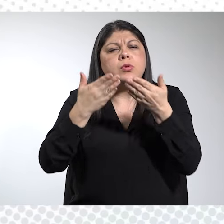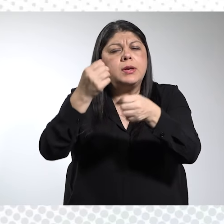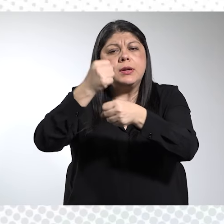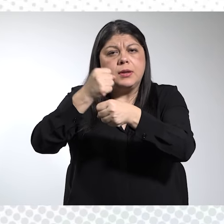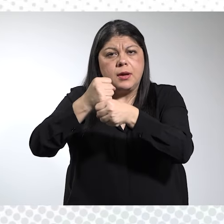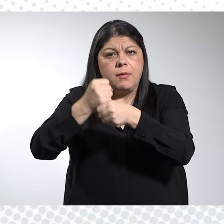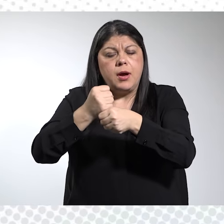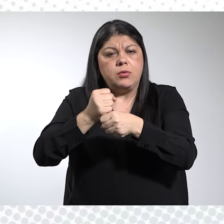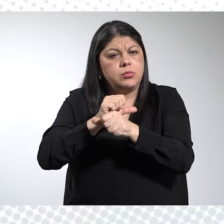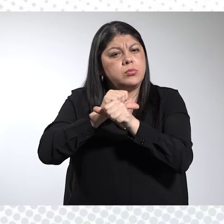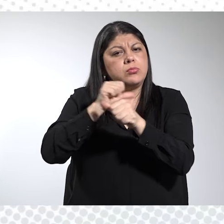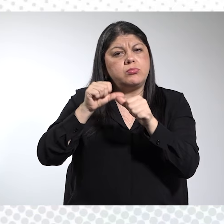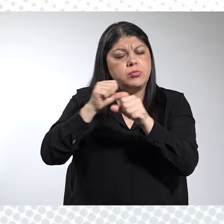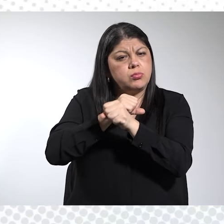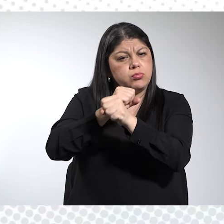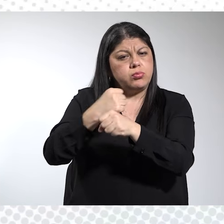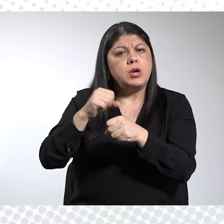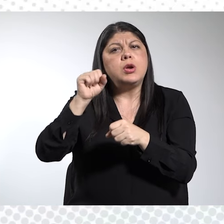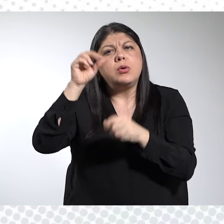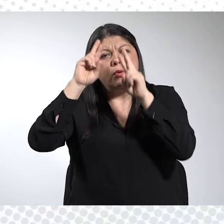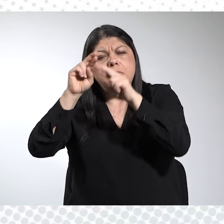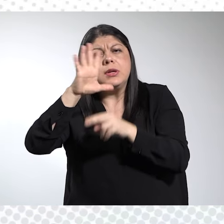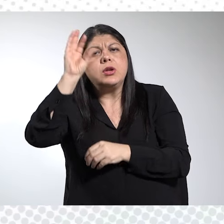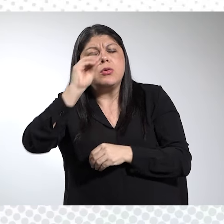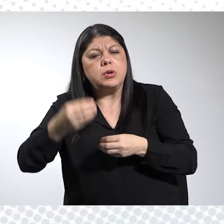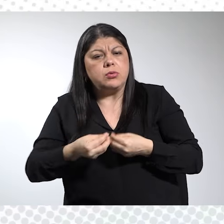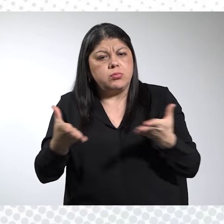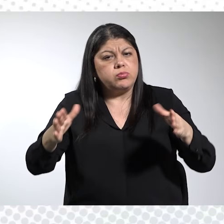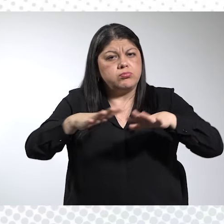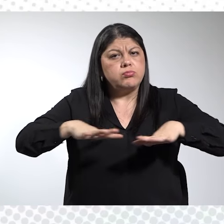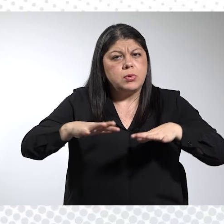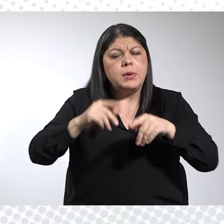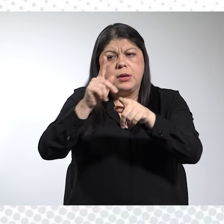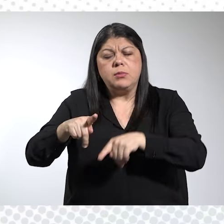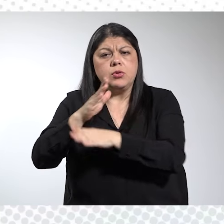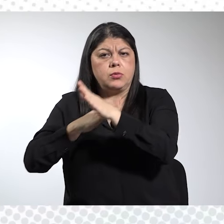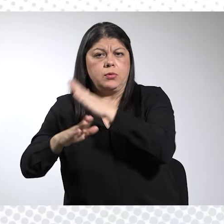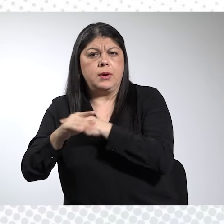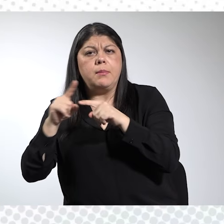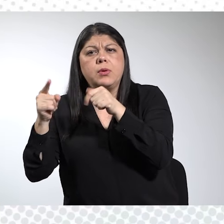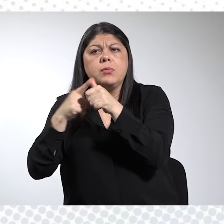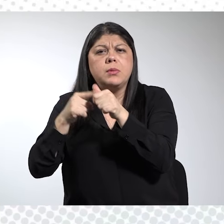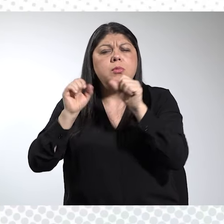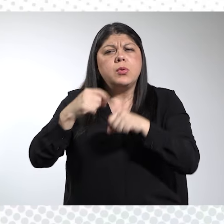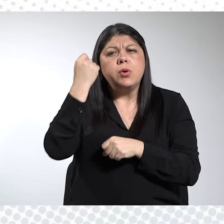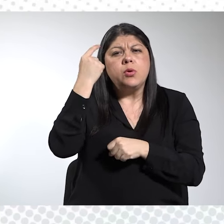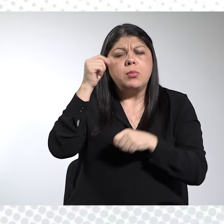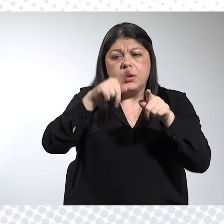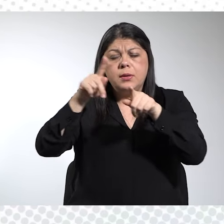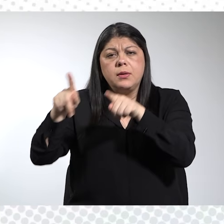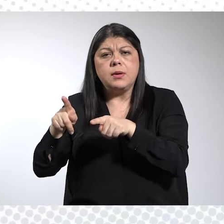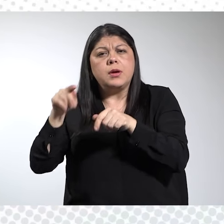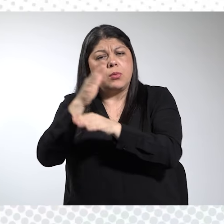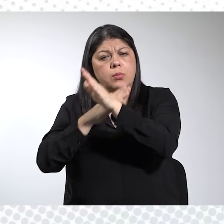crear empleos de conservación, debemos respetar el 5% en el sector público para estas personas y sobre todo poder comprender que